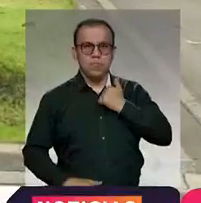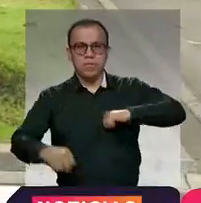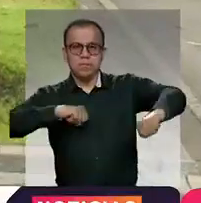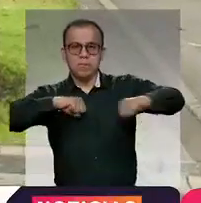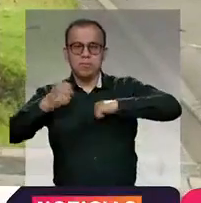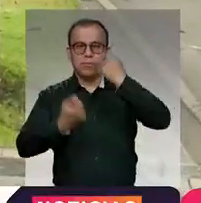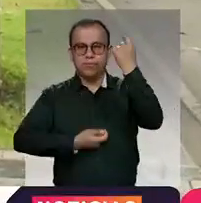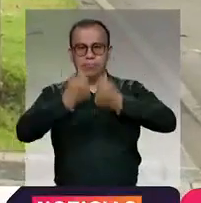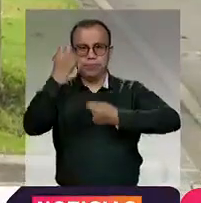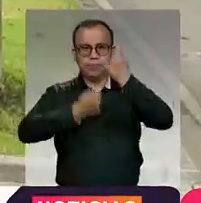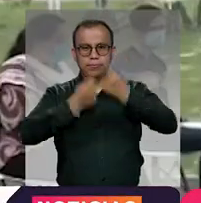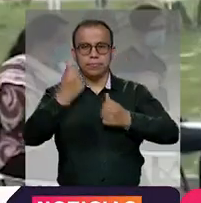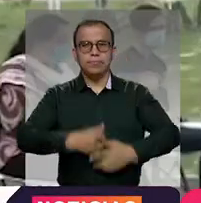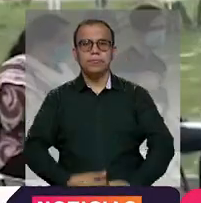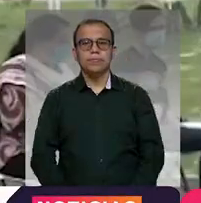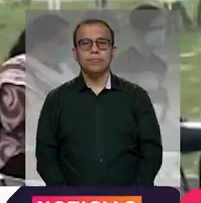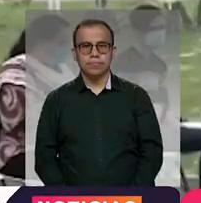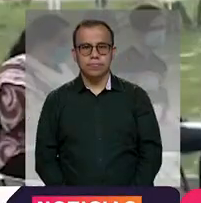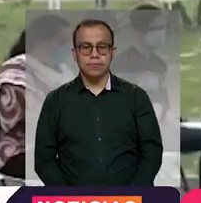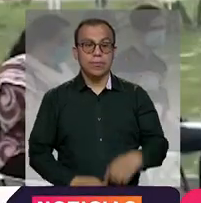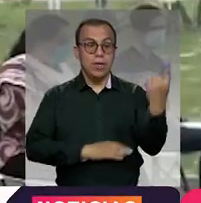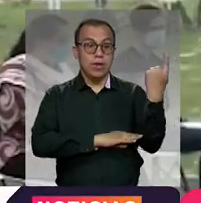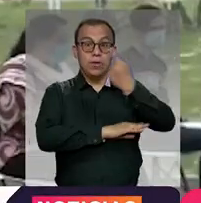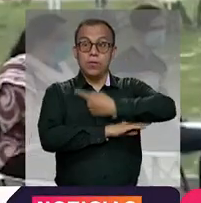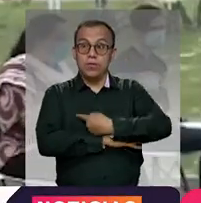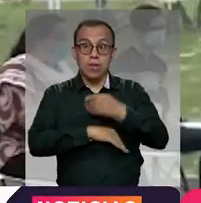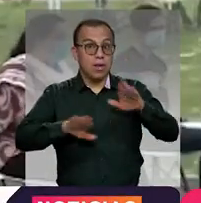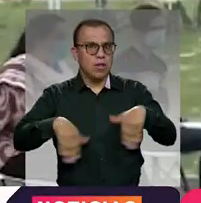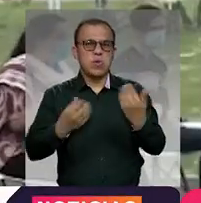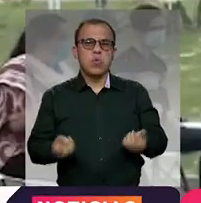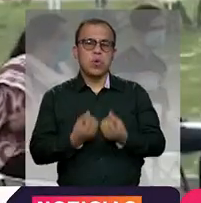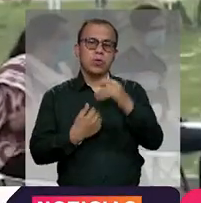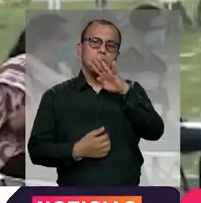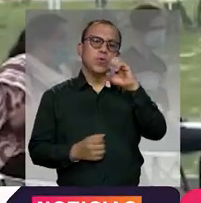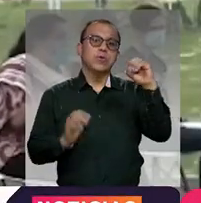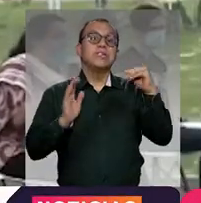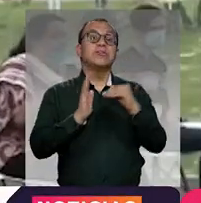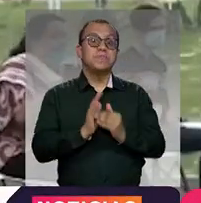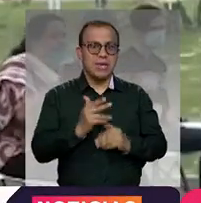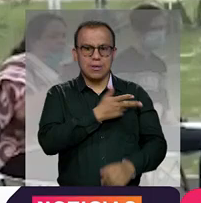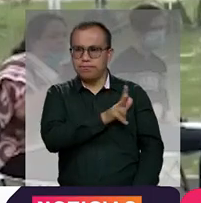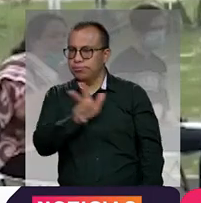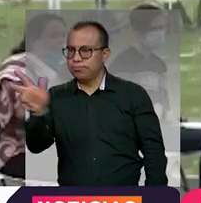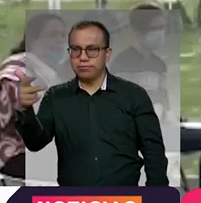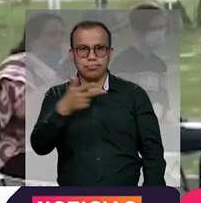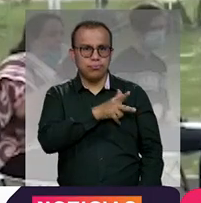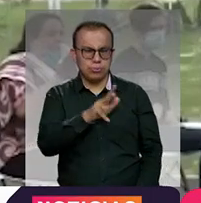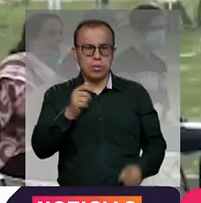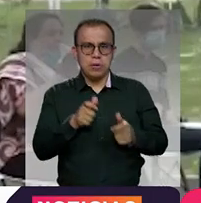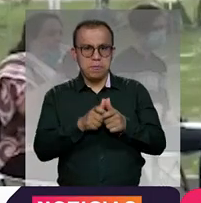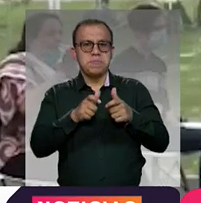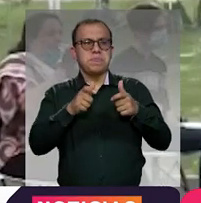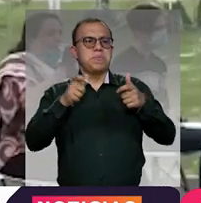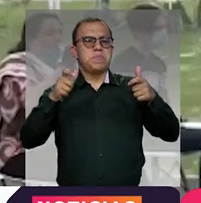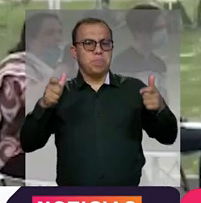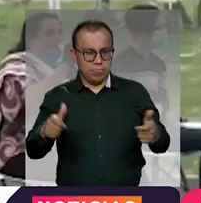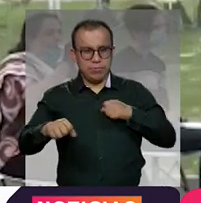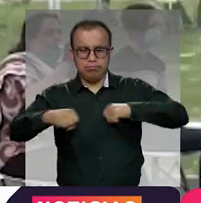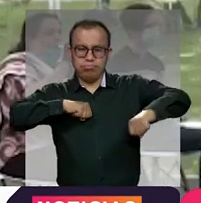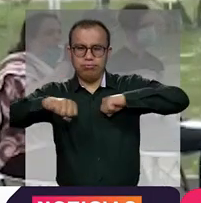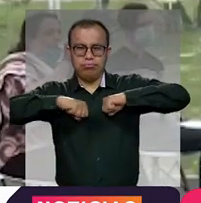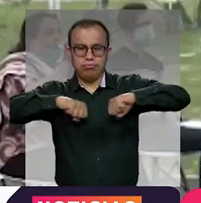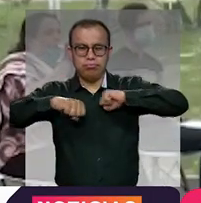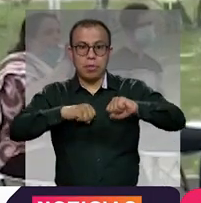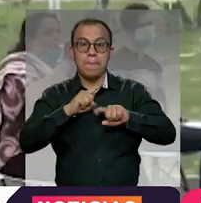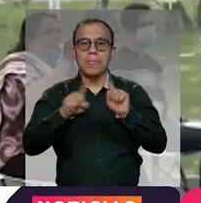reactivar la economía. En un día sin pandemia teníamos casi 900.000 viajes al día. Vamos a seguir consolidando todos estos aspectos,